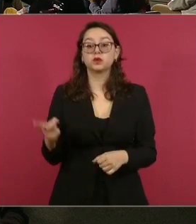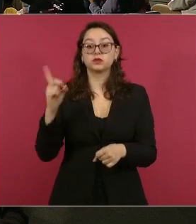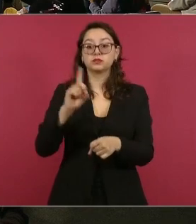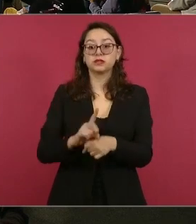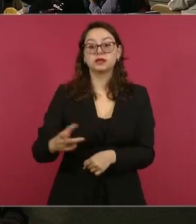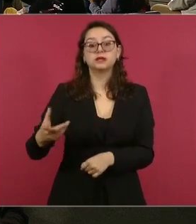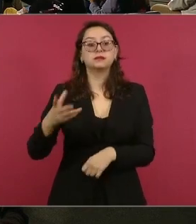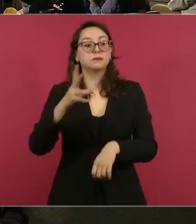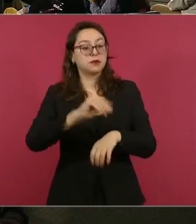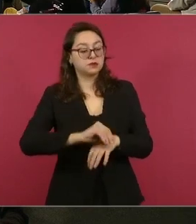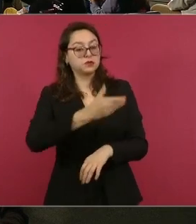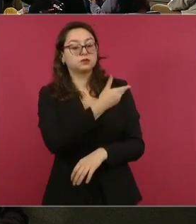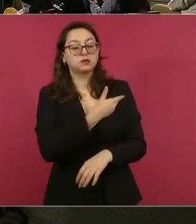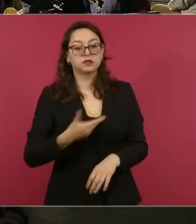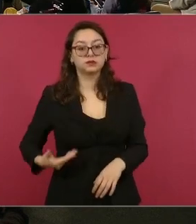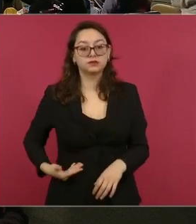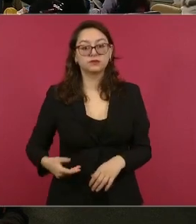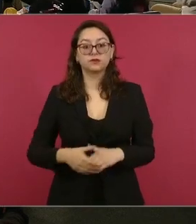permiso, señor presidente.